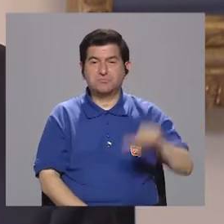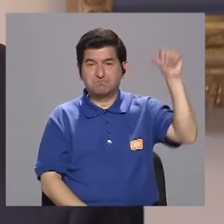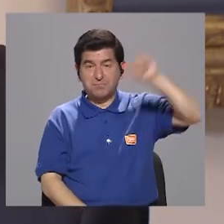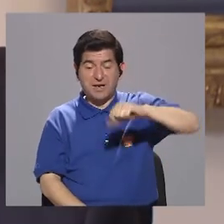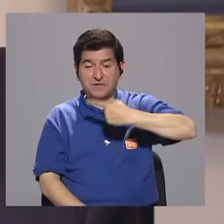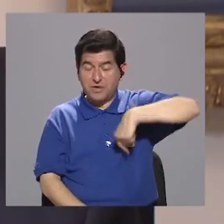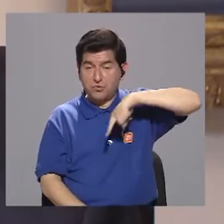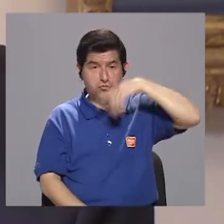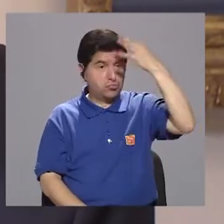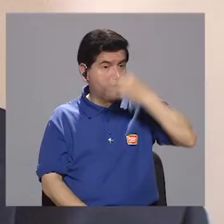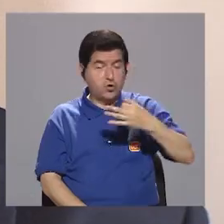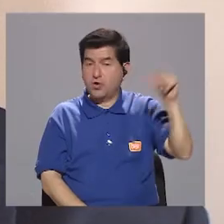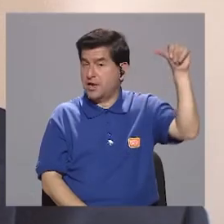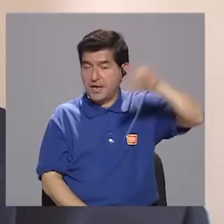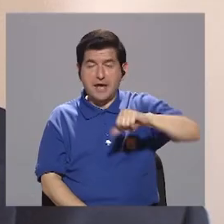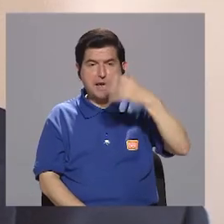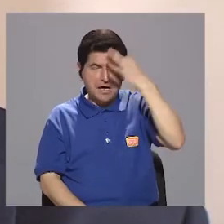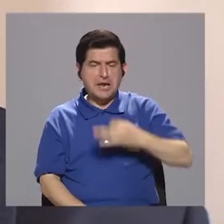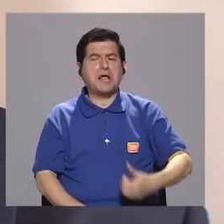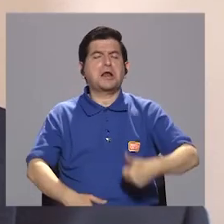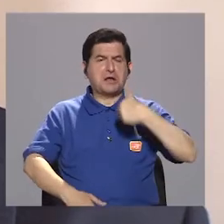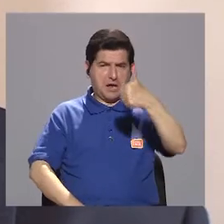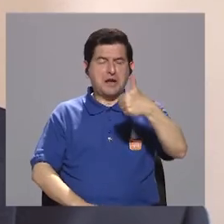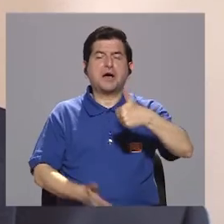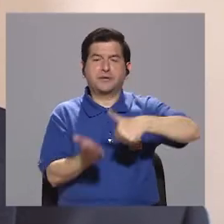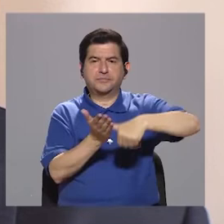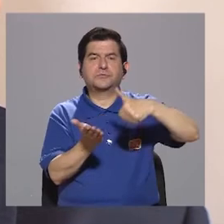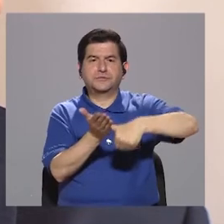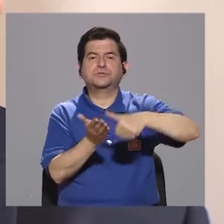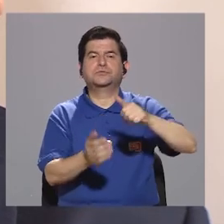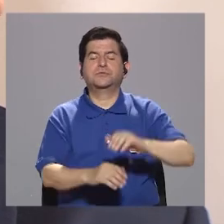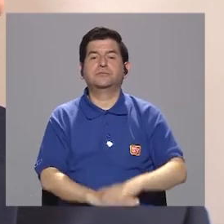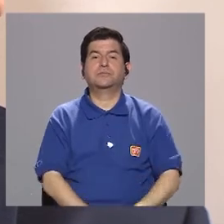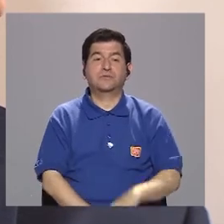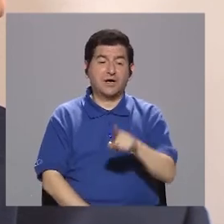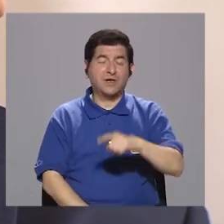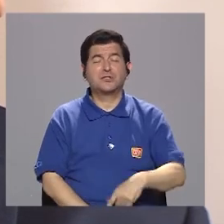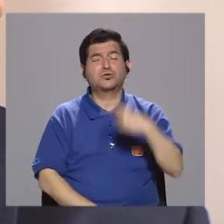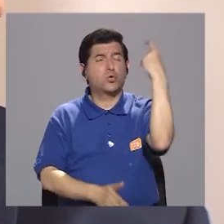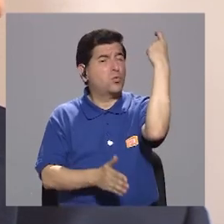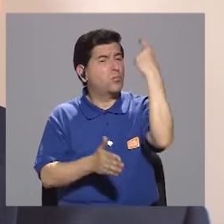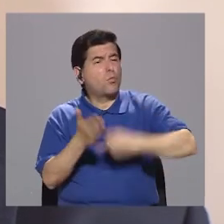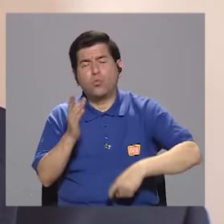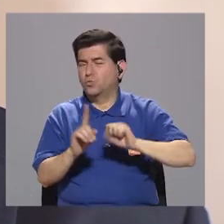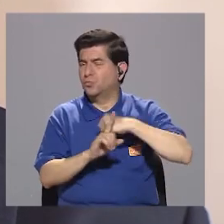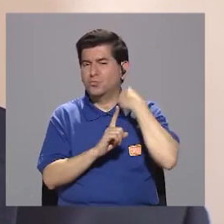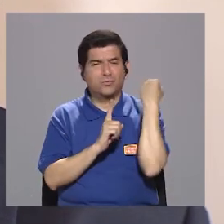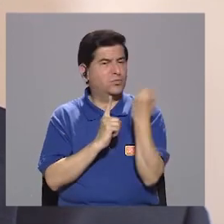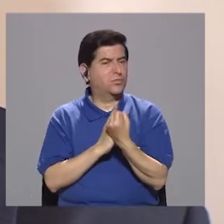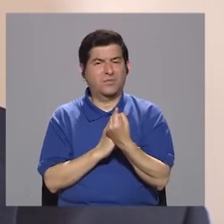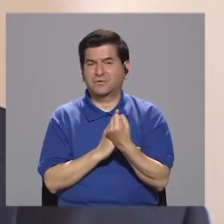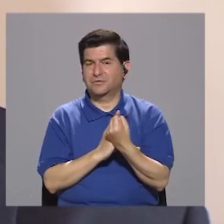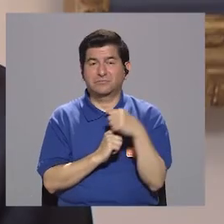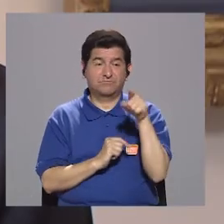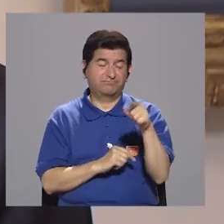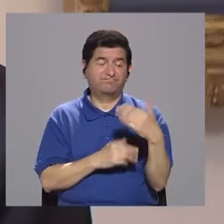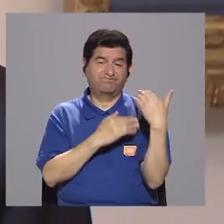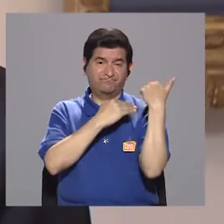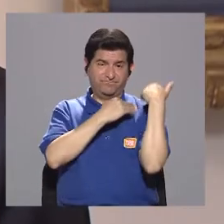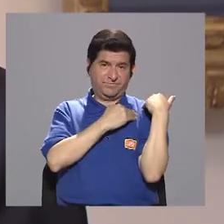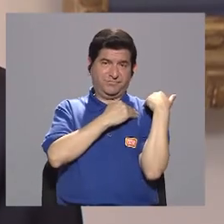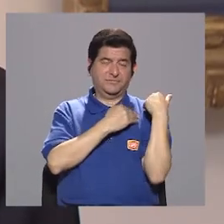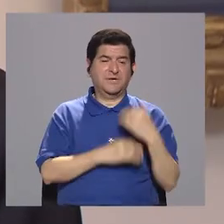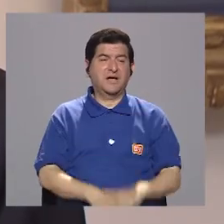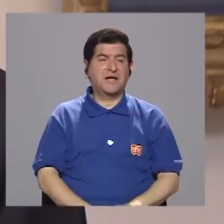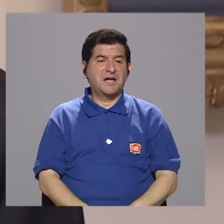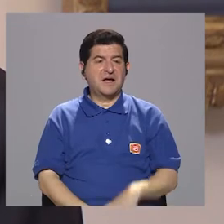no esperábamos perder, cuando esperábamos ganar esas elecciones, eso fue un duro golpe, sin duda, para él.